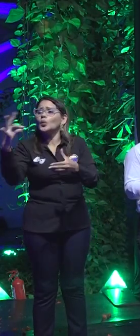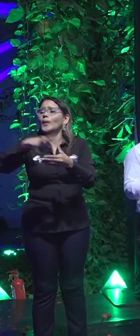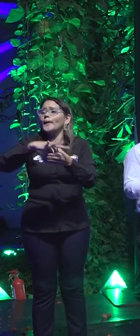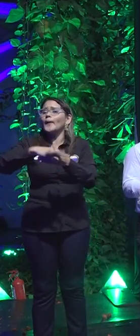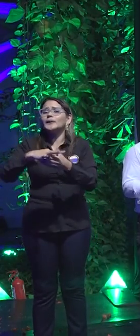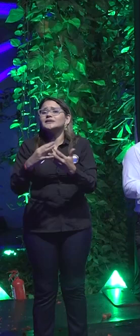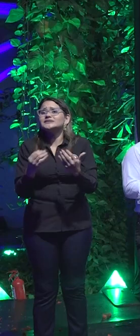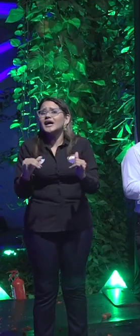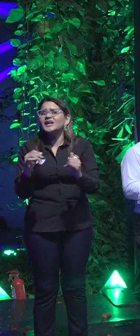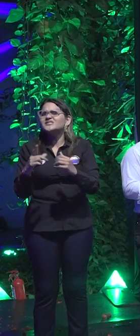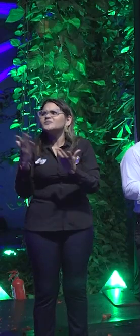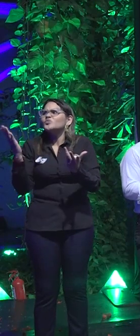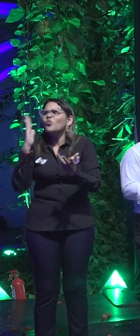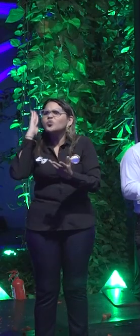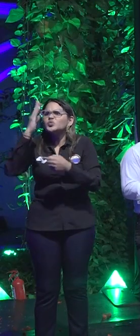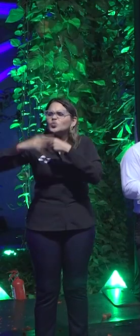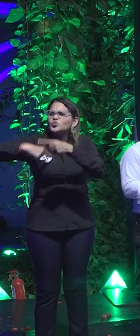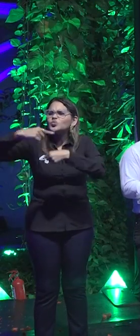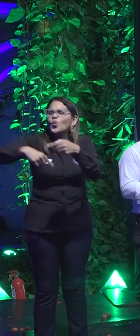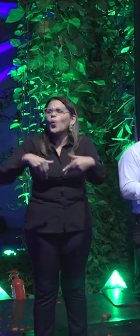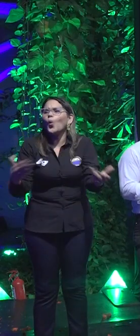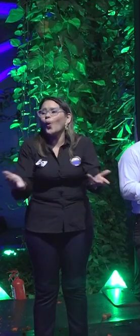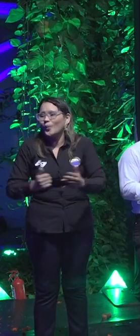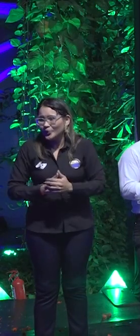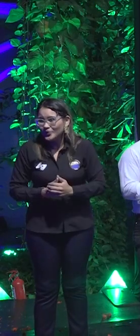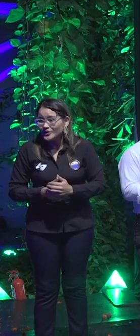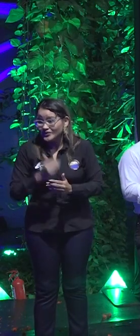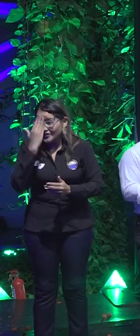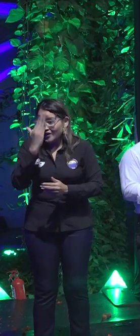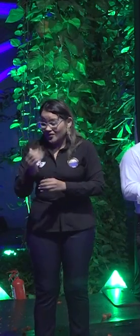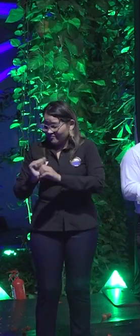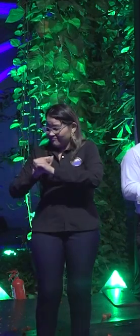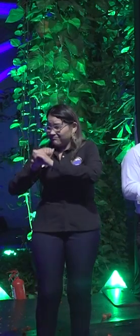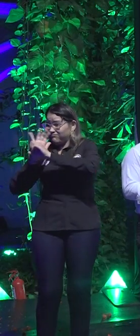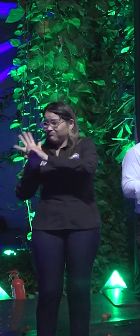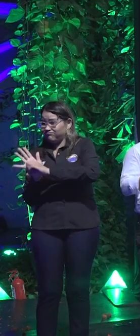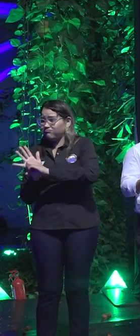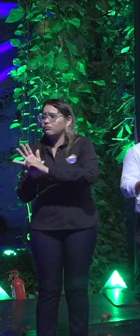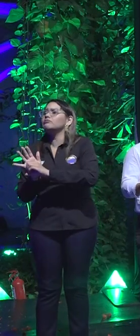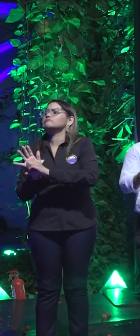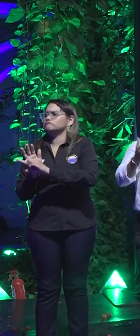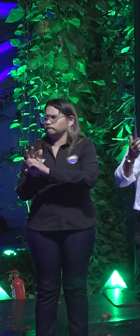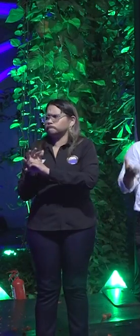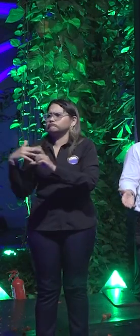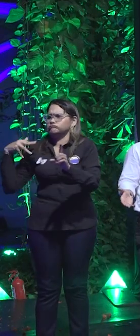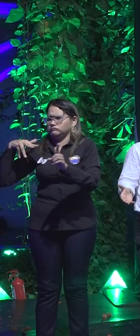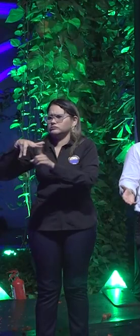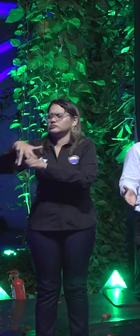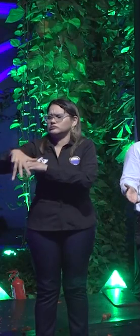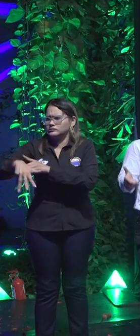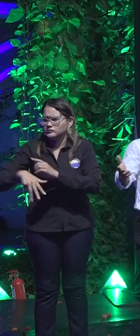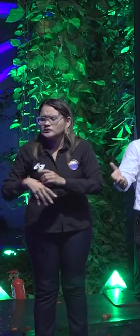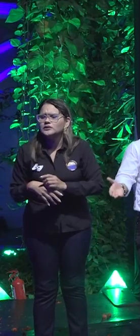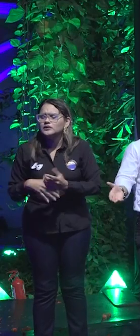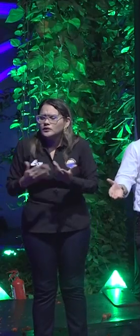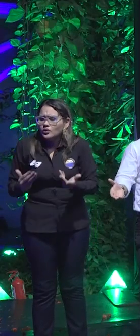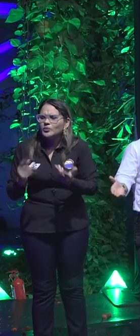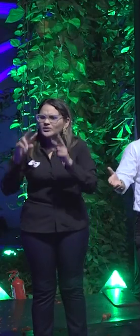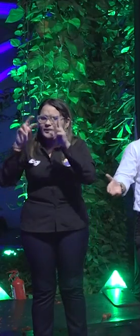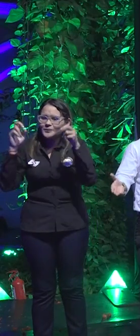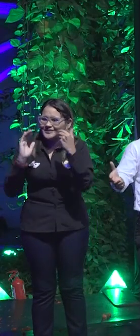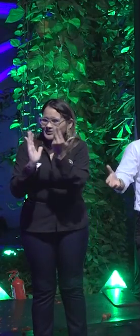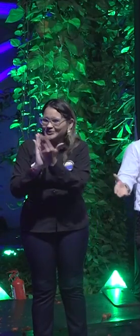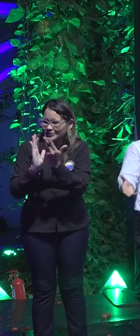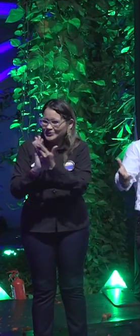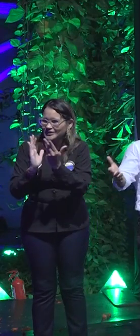futuras generaciones. Las brechas que tenemos por la pandemia en términos de calidad educativa, un departamento que lleva muy mal, pues dicen los estudios